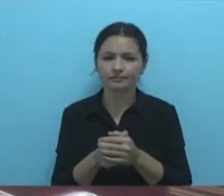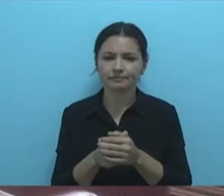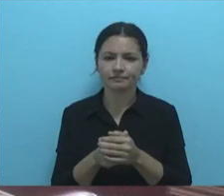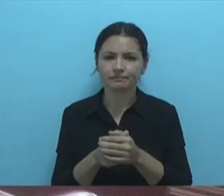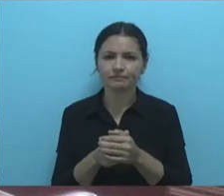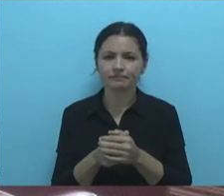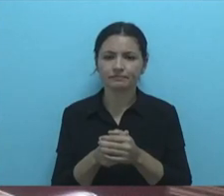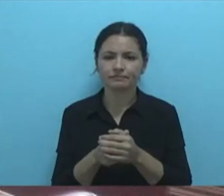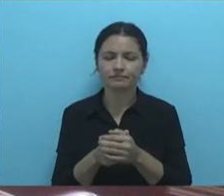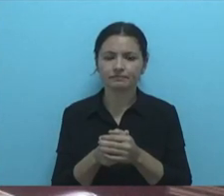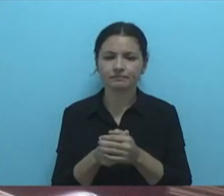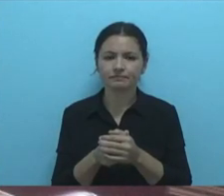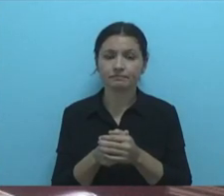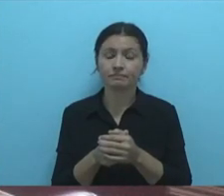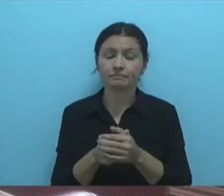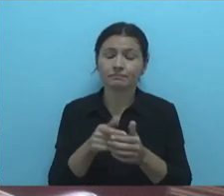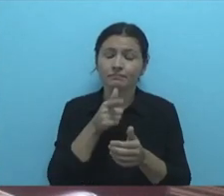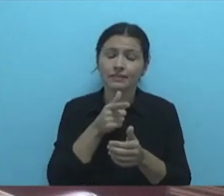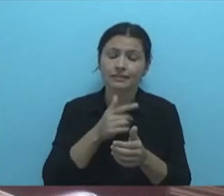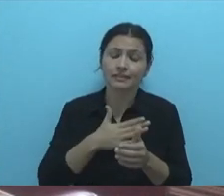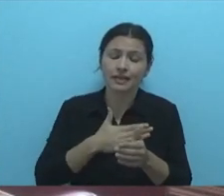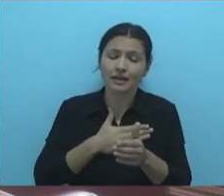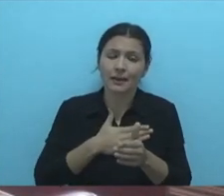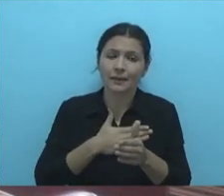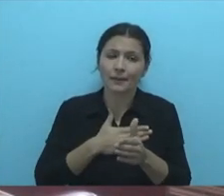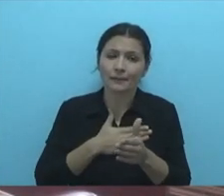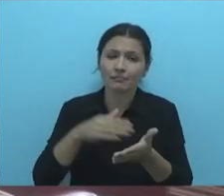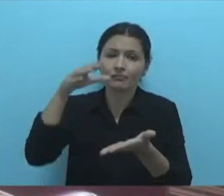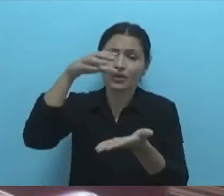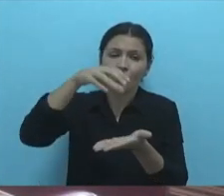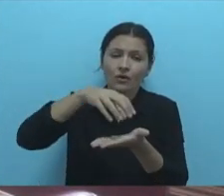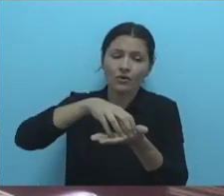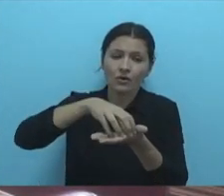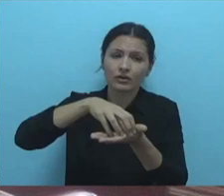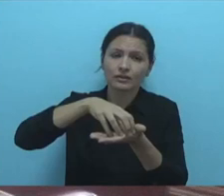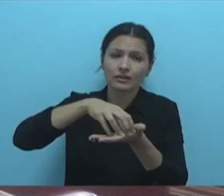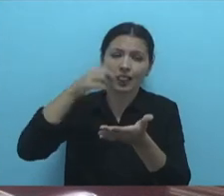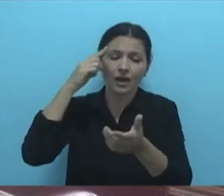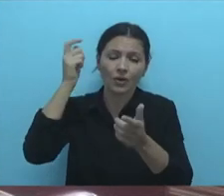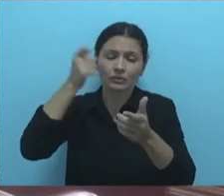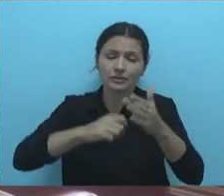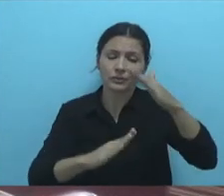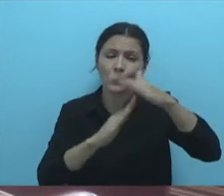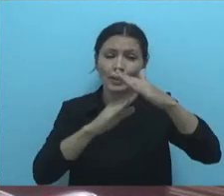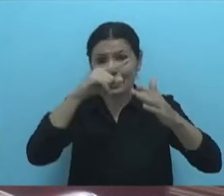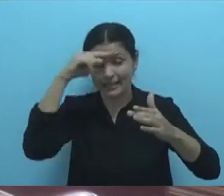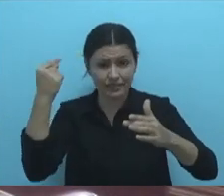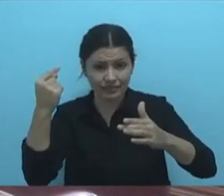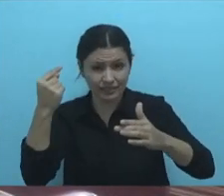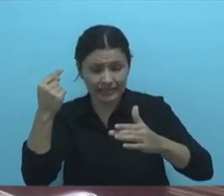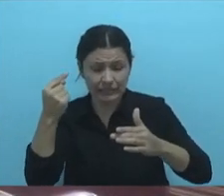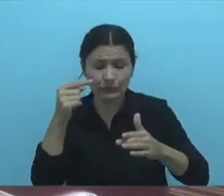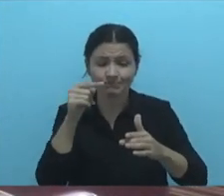que la Corte Suprema de Justicia está hablo de la nación teniendo un protagonismo